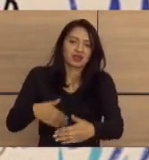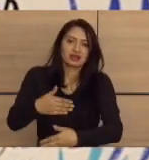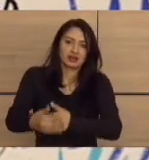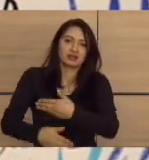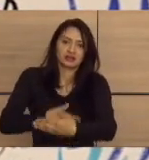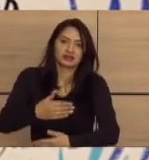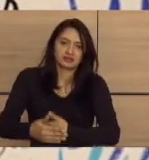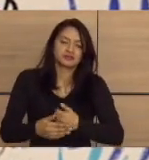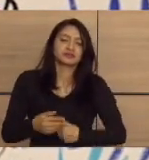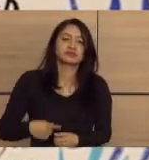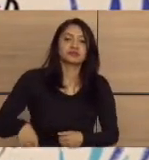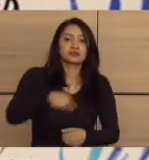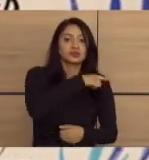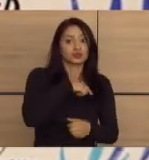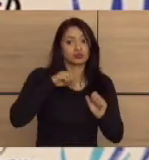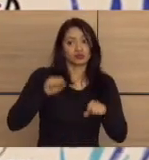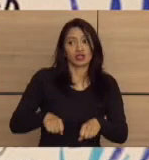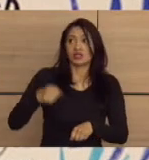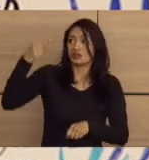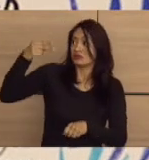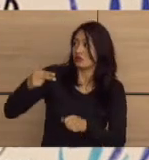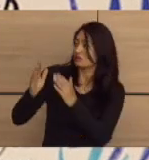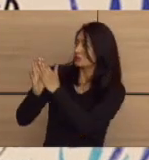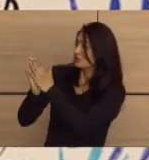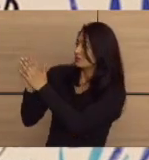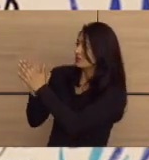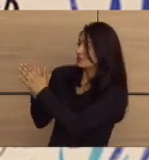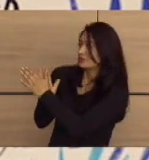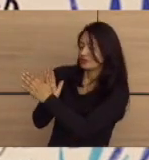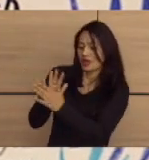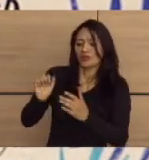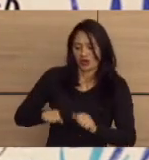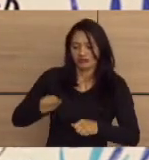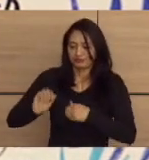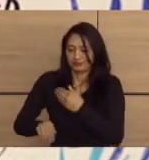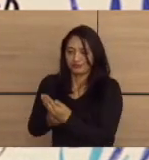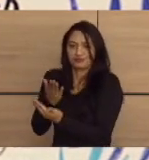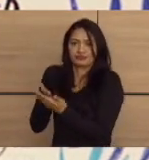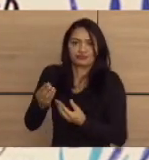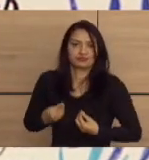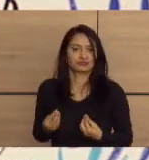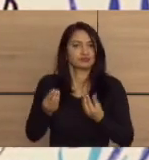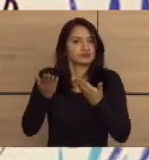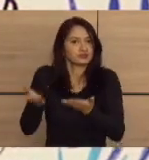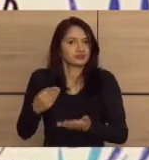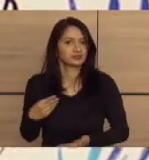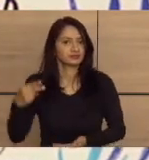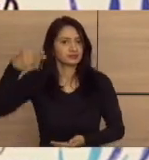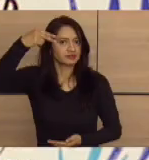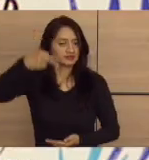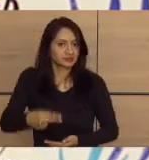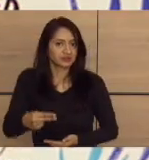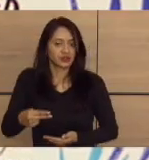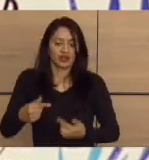pudiéramos aportar, o nosotros estaríamos muy abiertos es a aportarle a la historia de que entre las dos